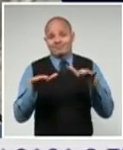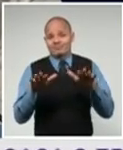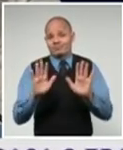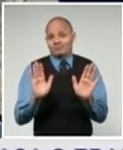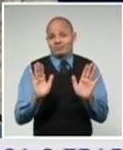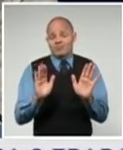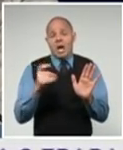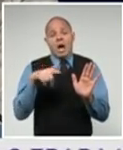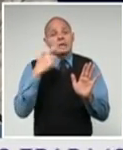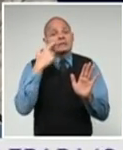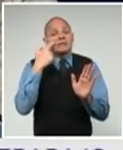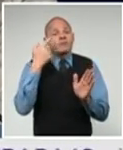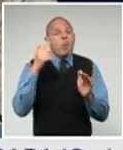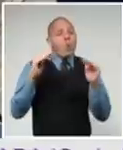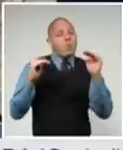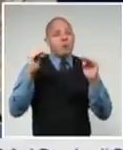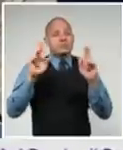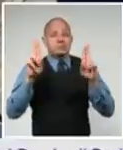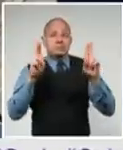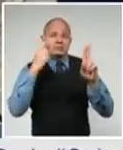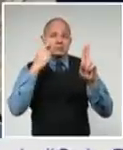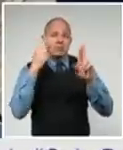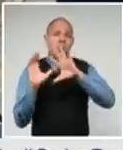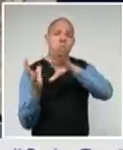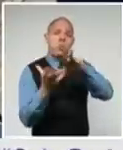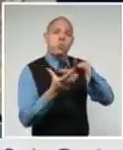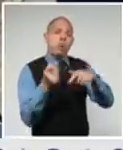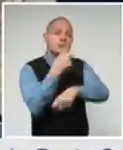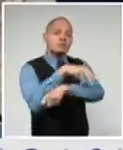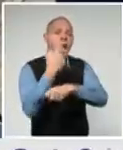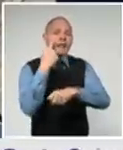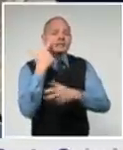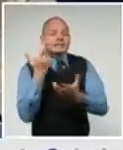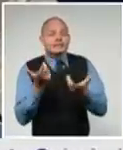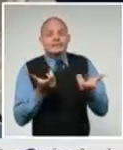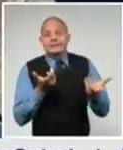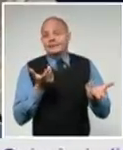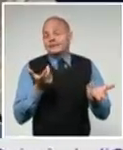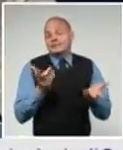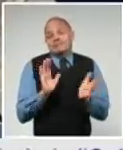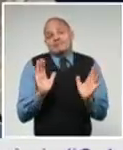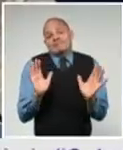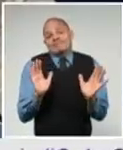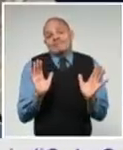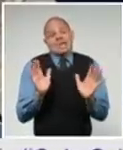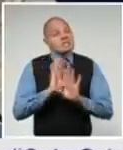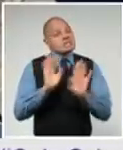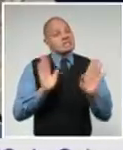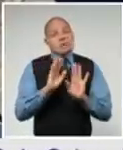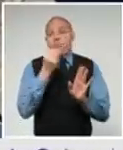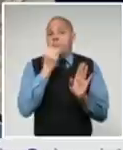un consenso internacional de que hay que ir abriendo las economías